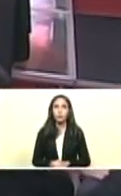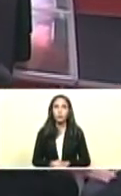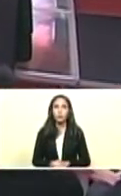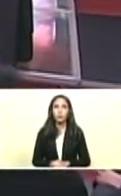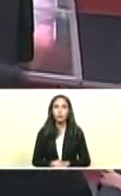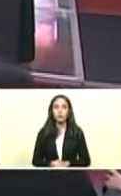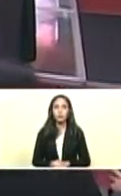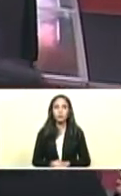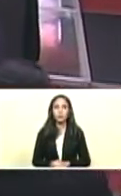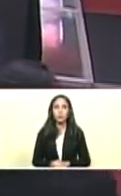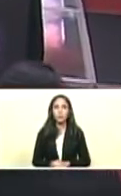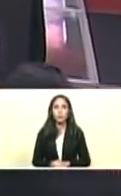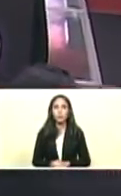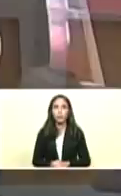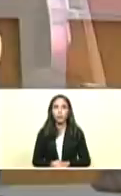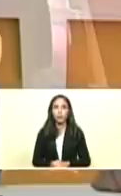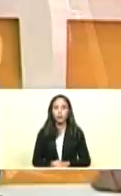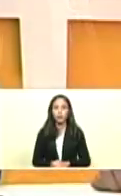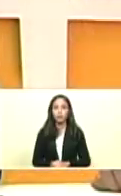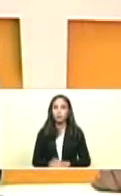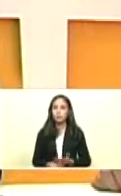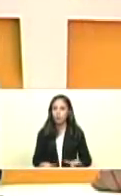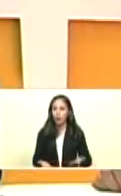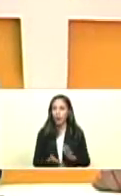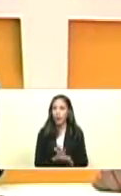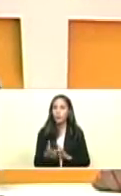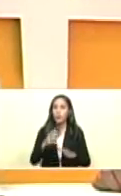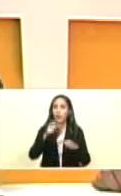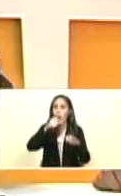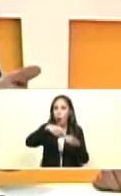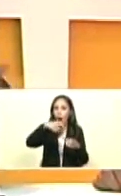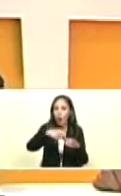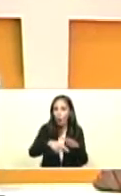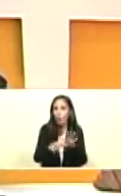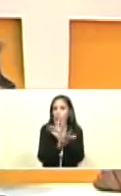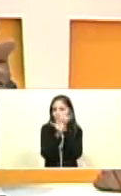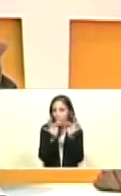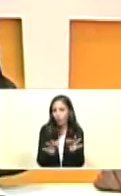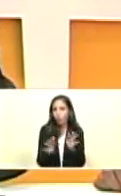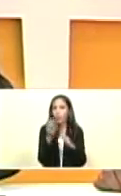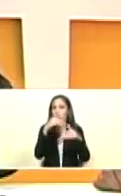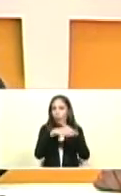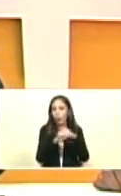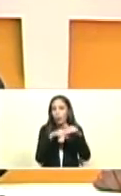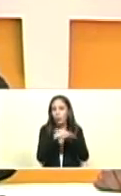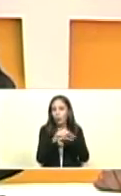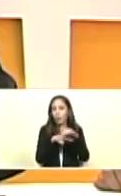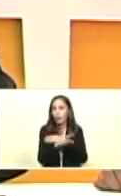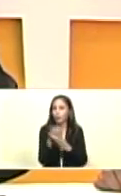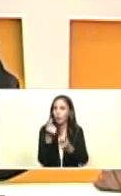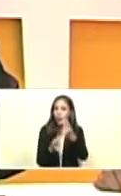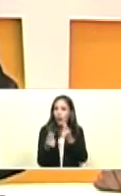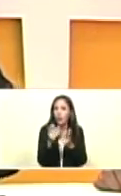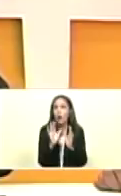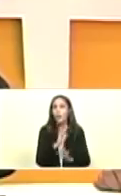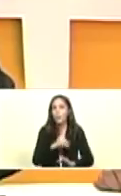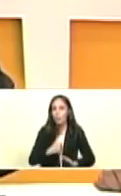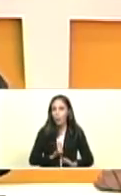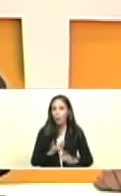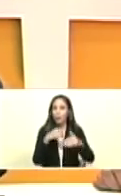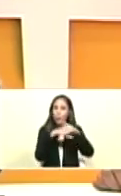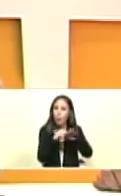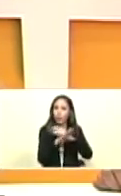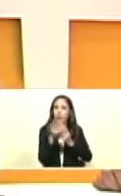vamos, directo. Caja de ahorro es una forma de organización que tiene establecido 50, 60 años en el país. Son